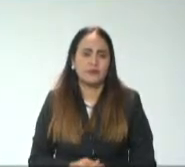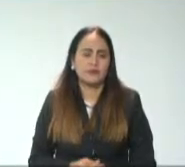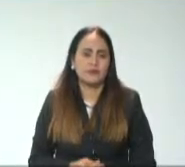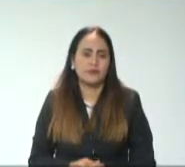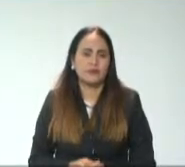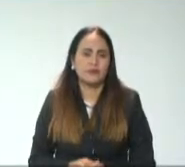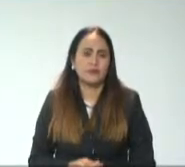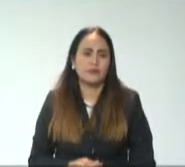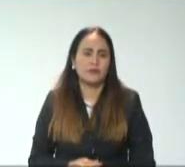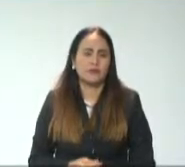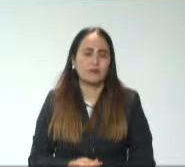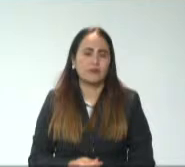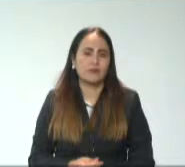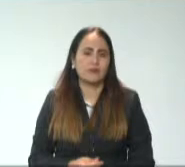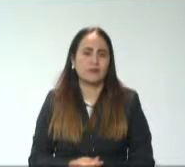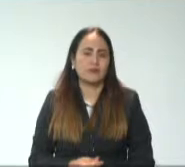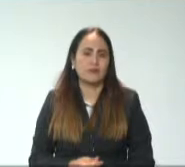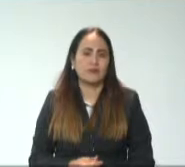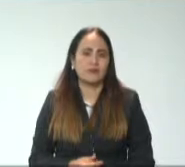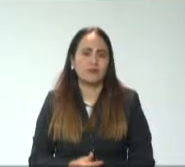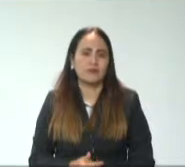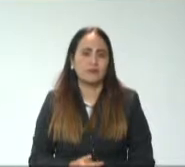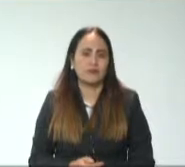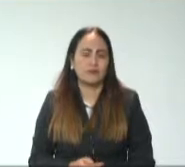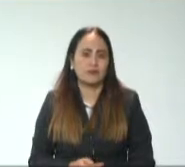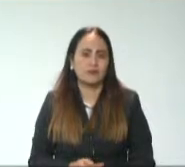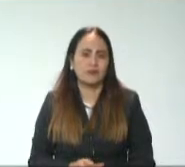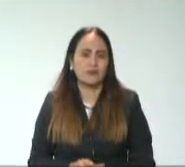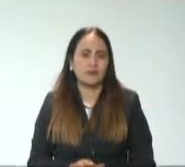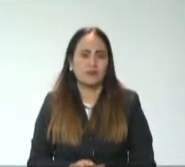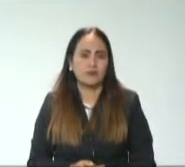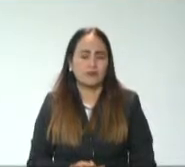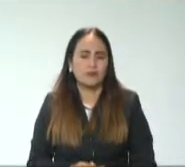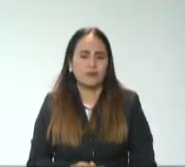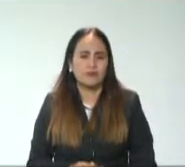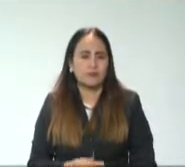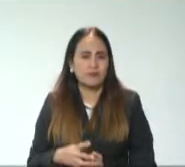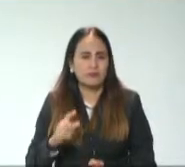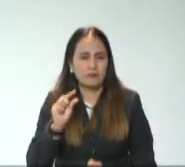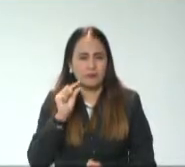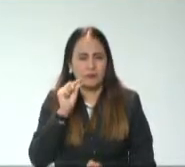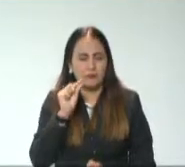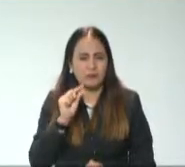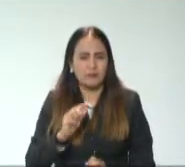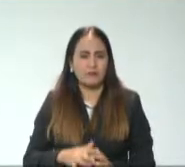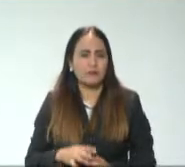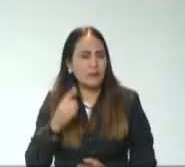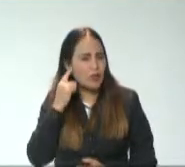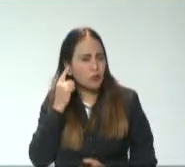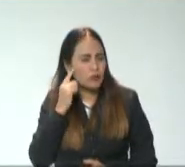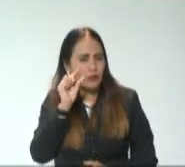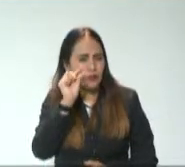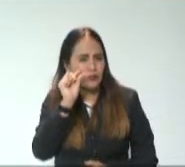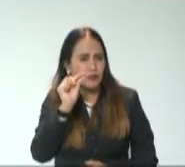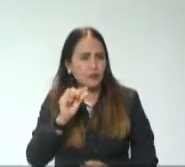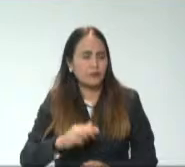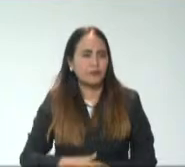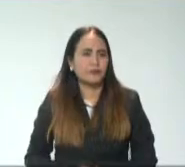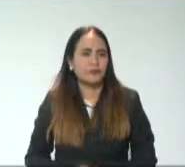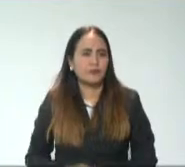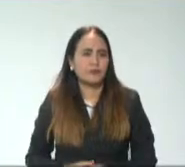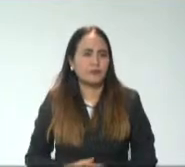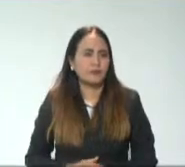eh de de los avances que los países hacen en cuanto a a la transparencia al y al acceso a la